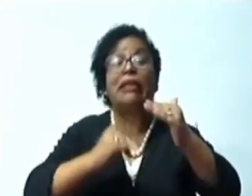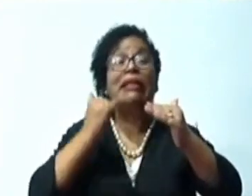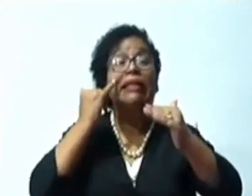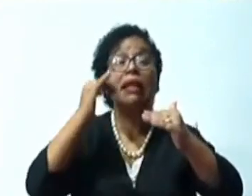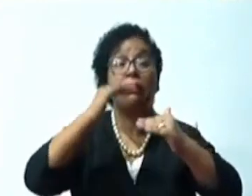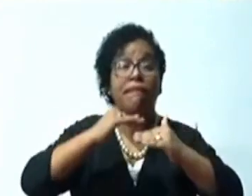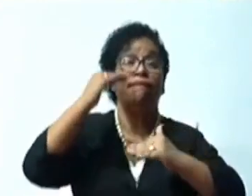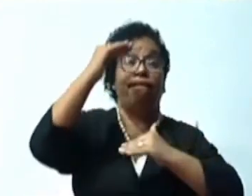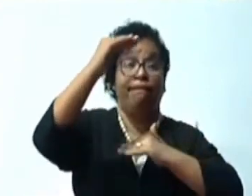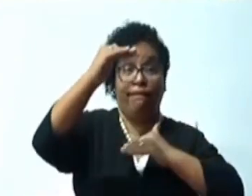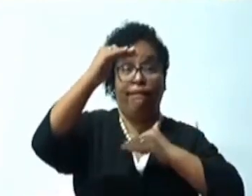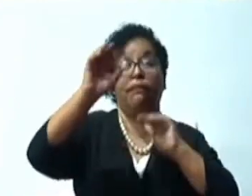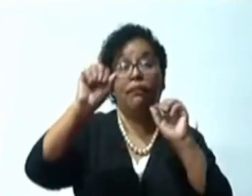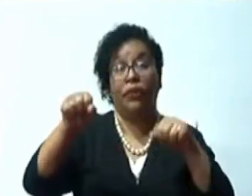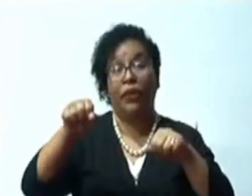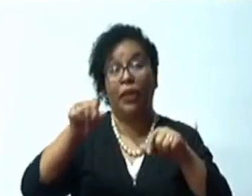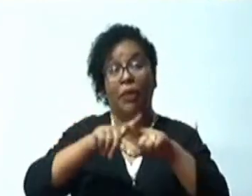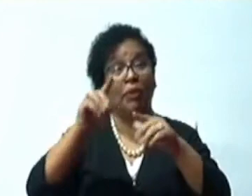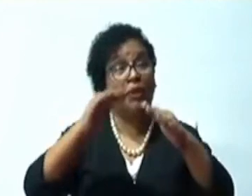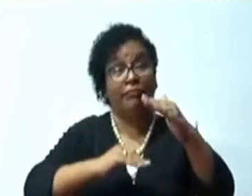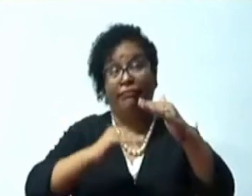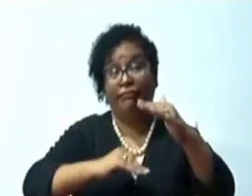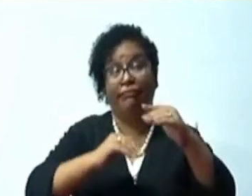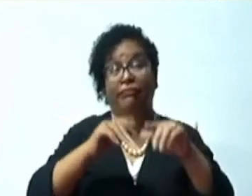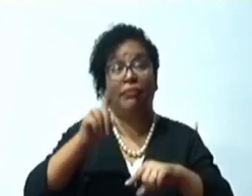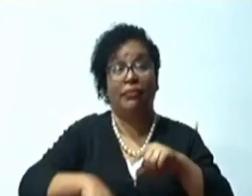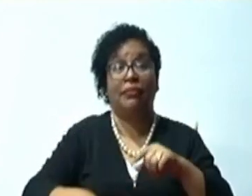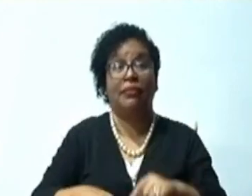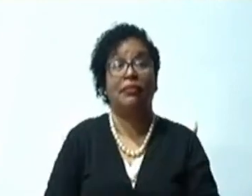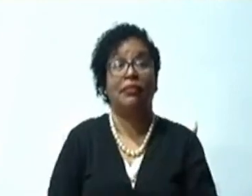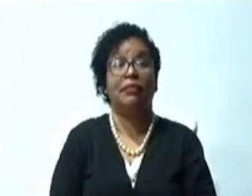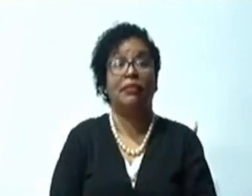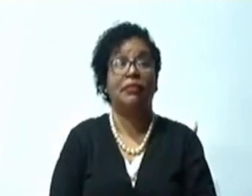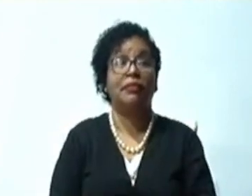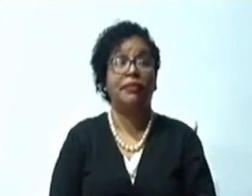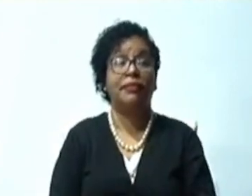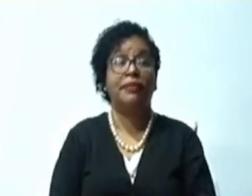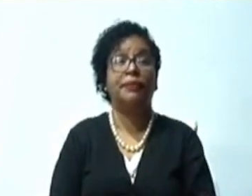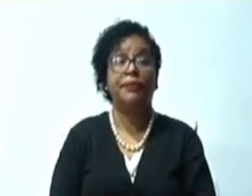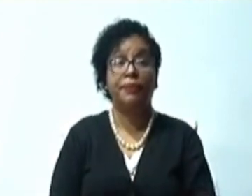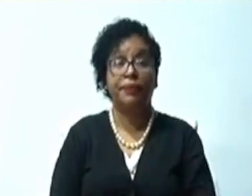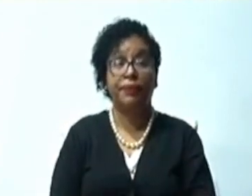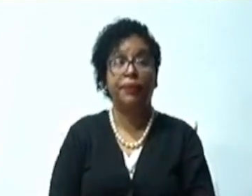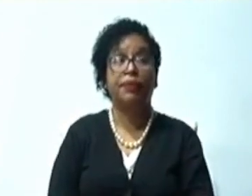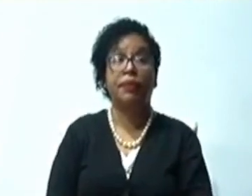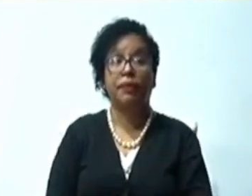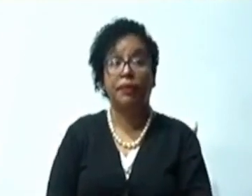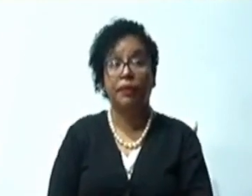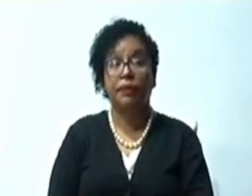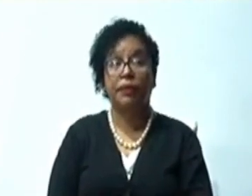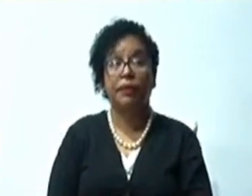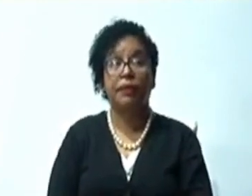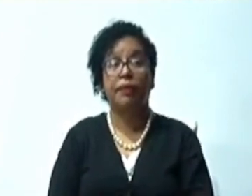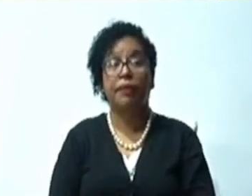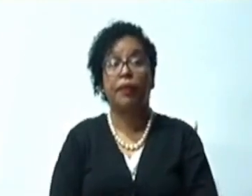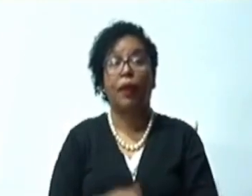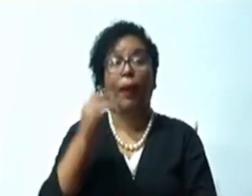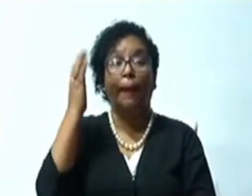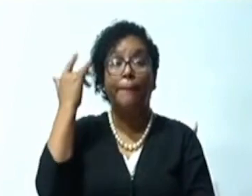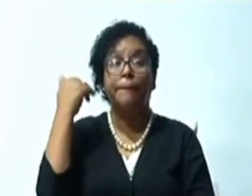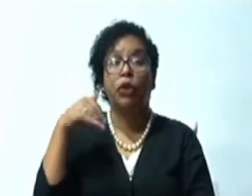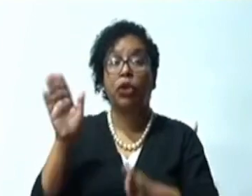podemos hacerlo porque entonces se nos desnaturaliza, se nos desconfigura,